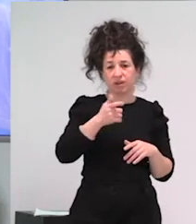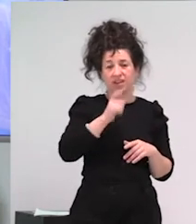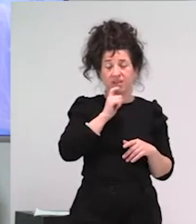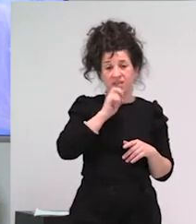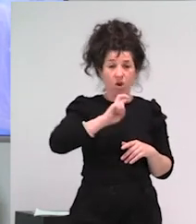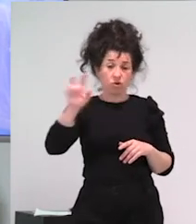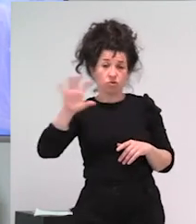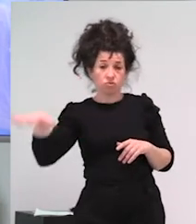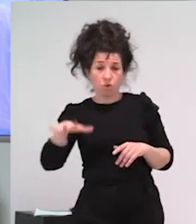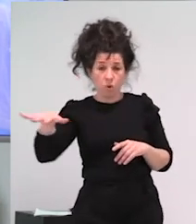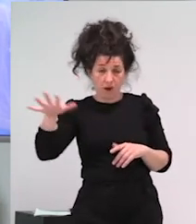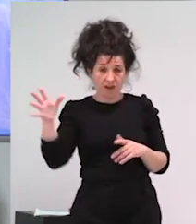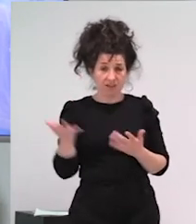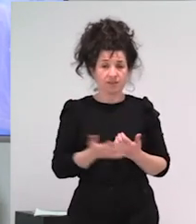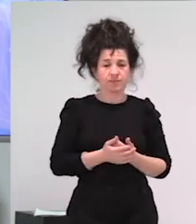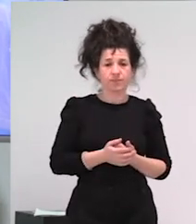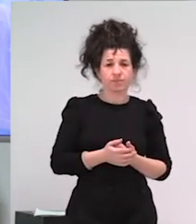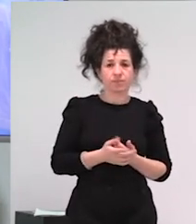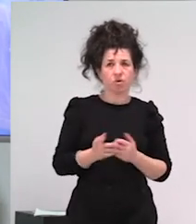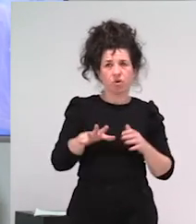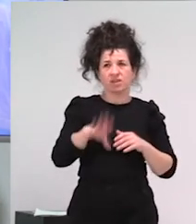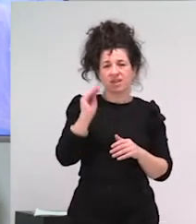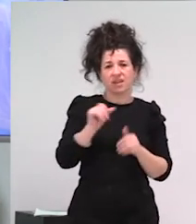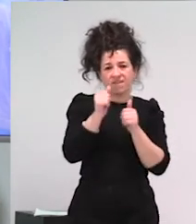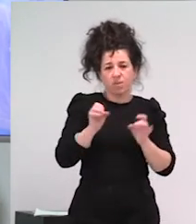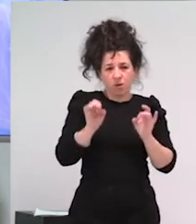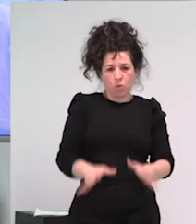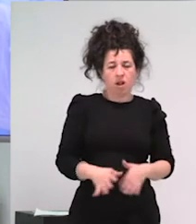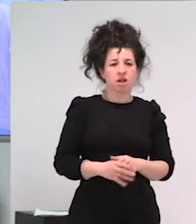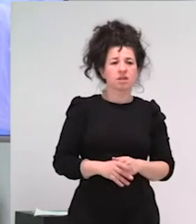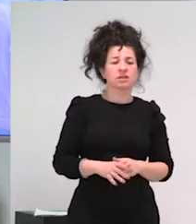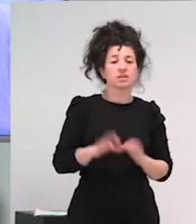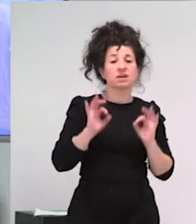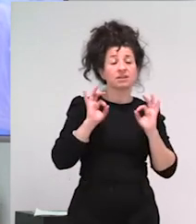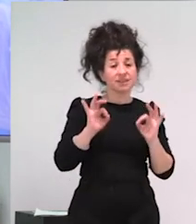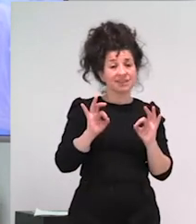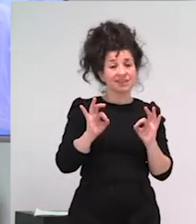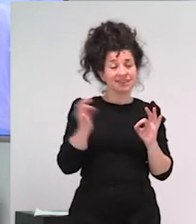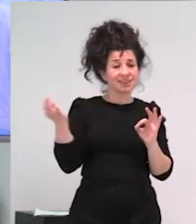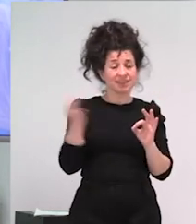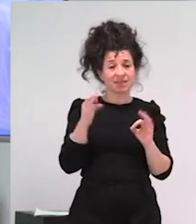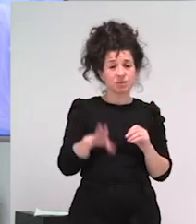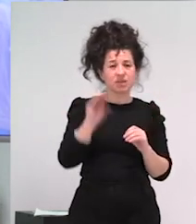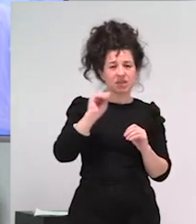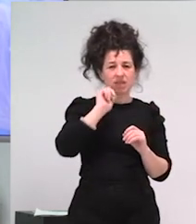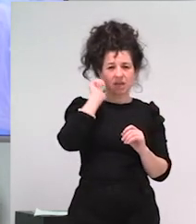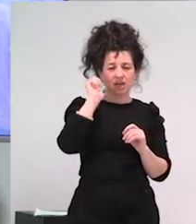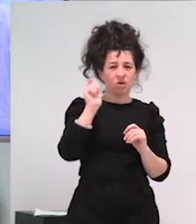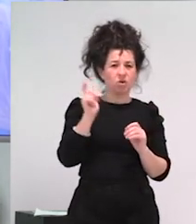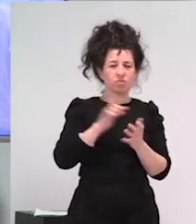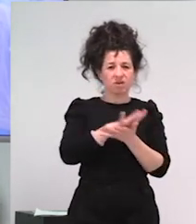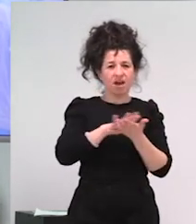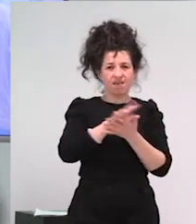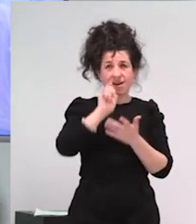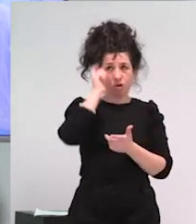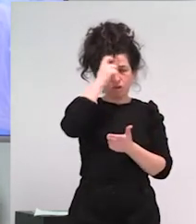en definitiva, que hubiéramos podido entender de la misma manera. Y en este sentido creo que es importante hablar del concepto huelga. Si una cosa